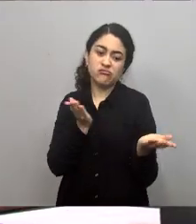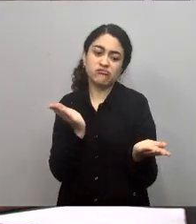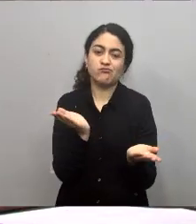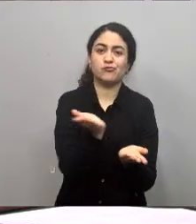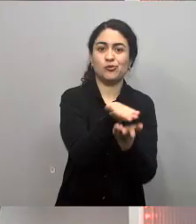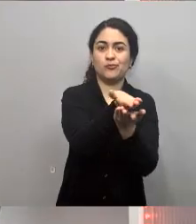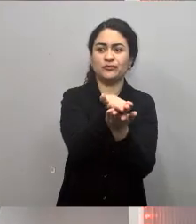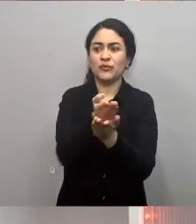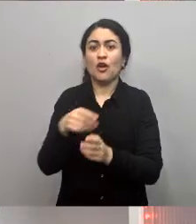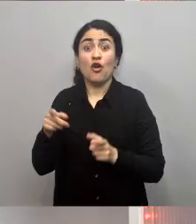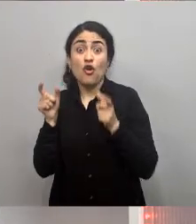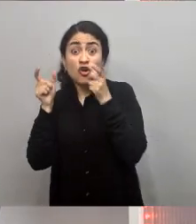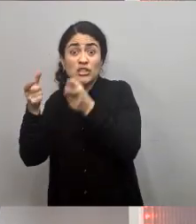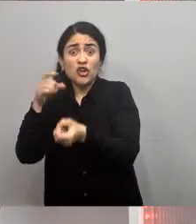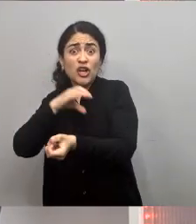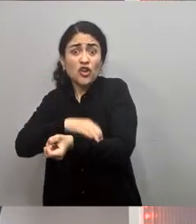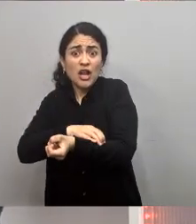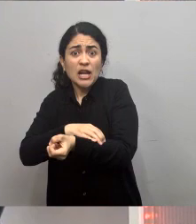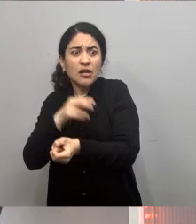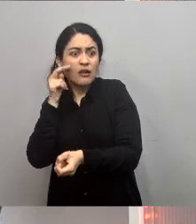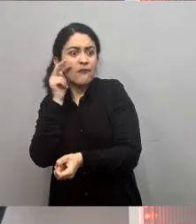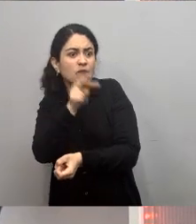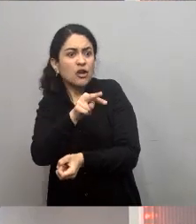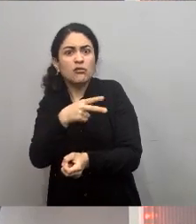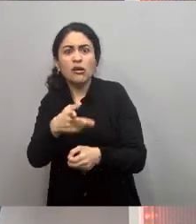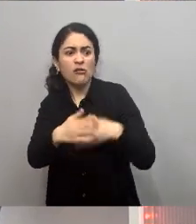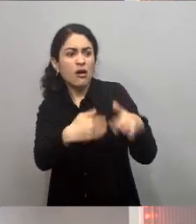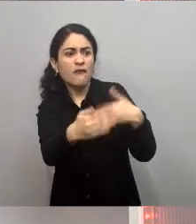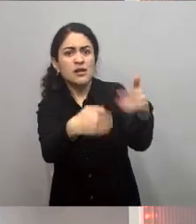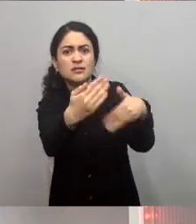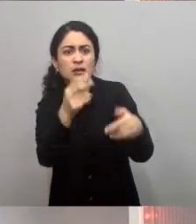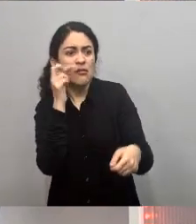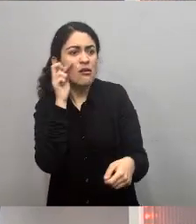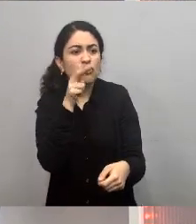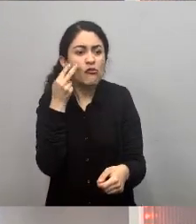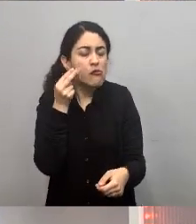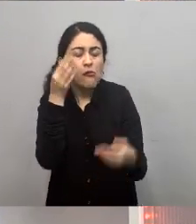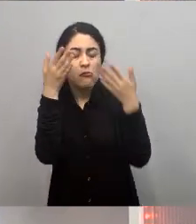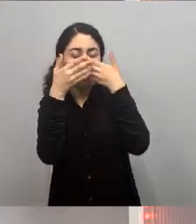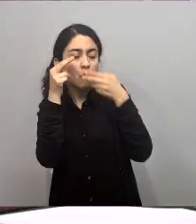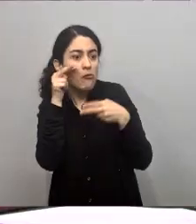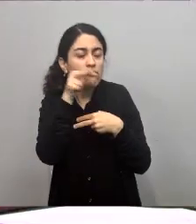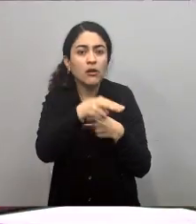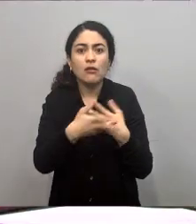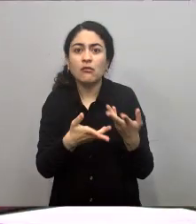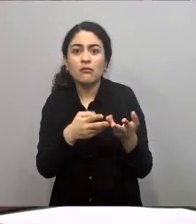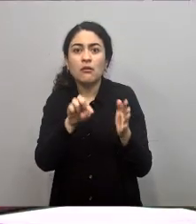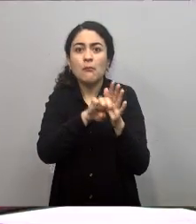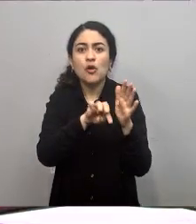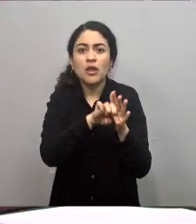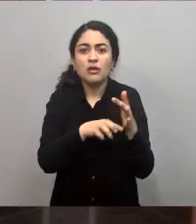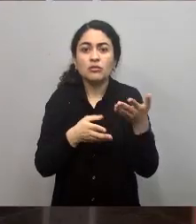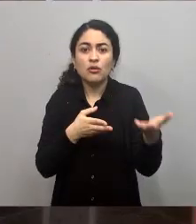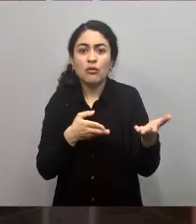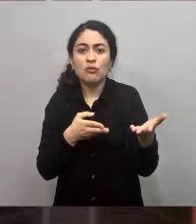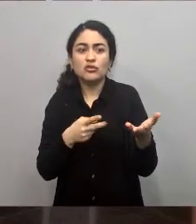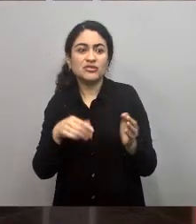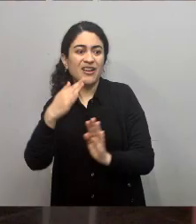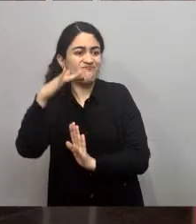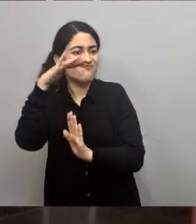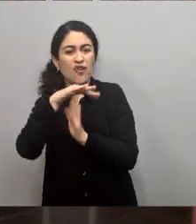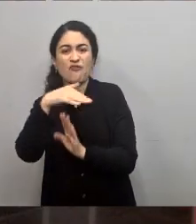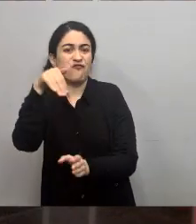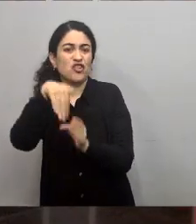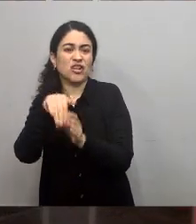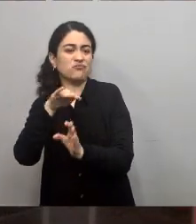que consejeros señalaron, ¿no es cierto?, que se había presentado sobre la marcha, que no habían tenido la posibilidad de poder conocer los proyectos, incluso pararon la